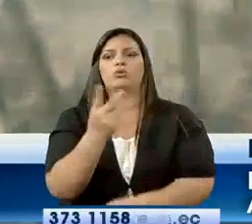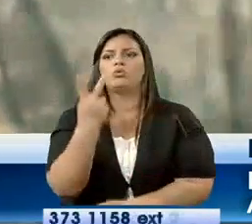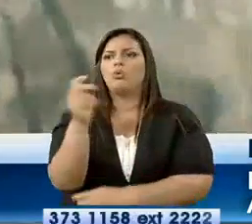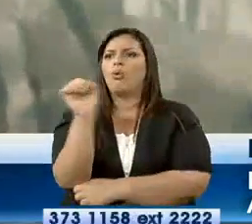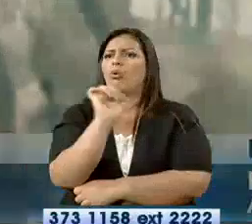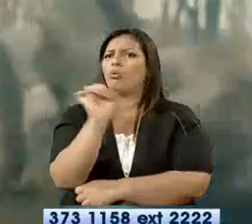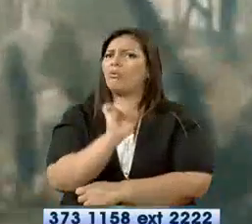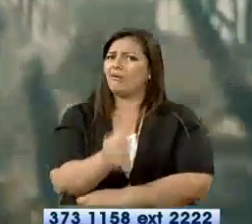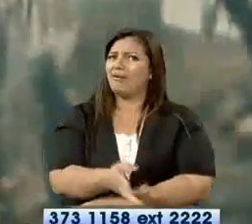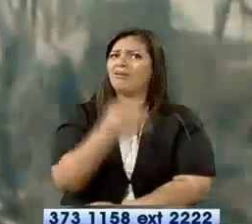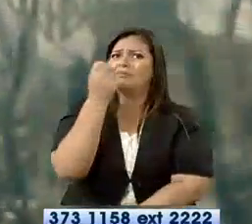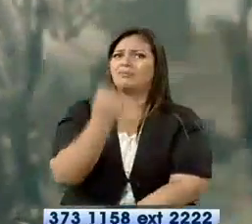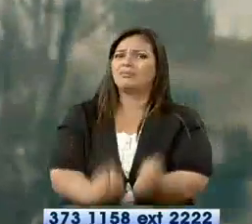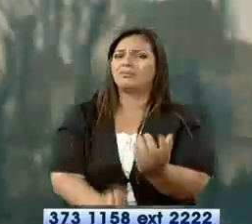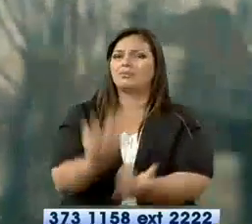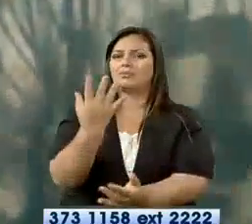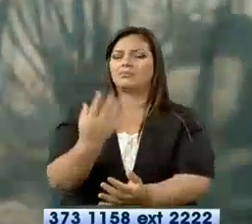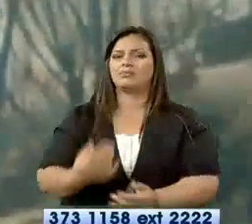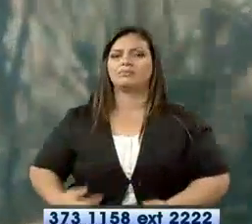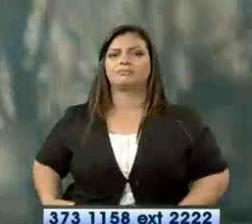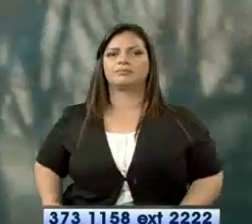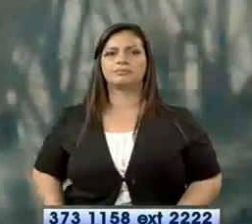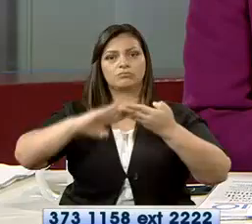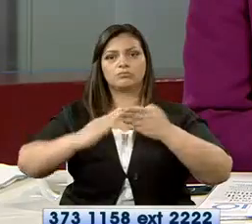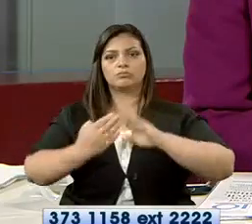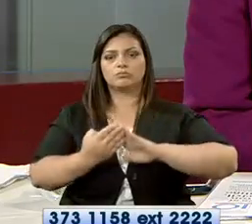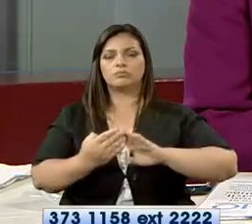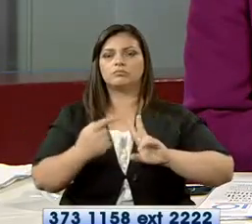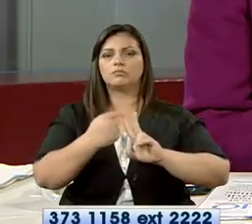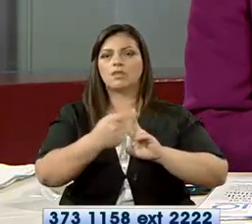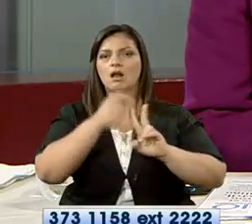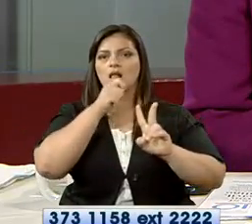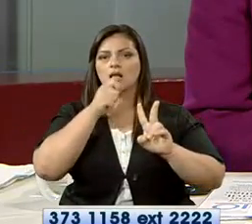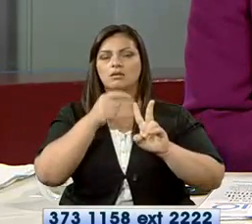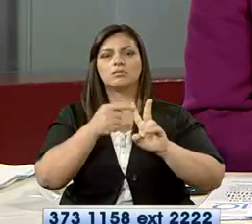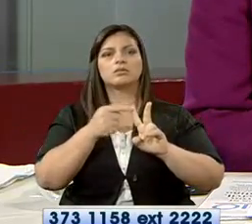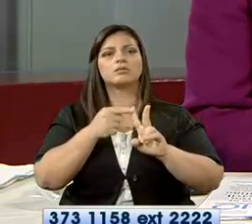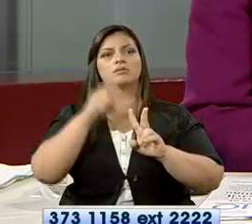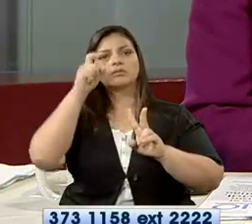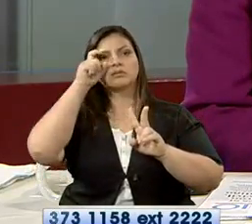Loja, informó Marcela Constante. Y Rosa